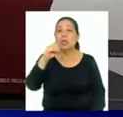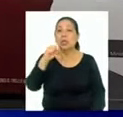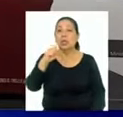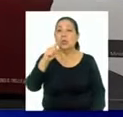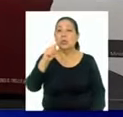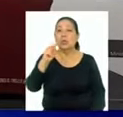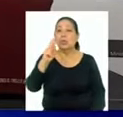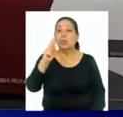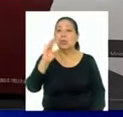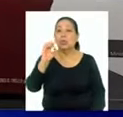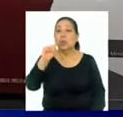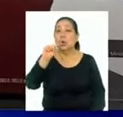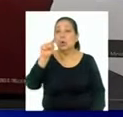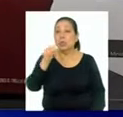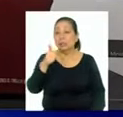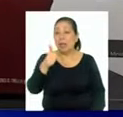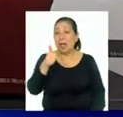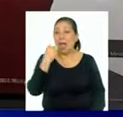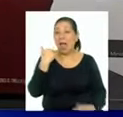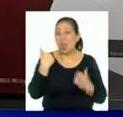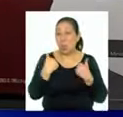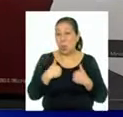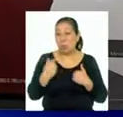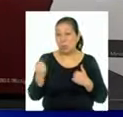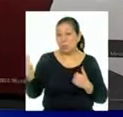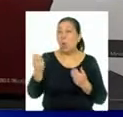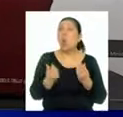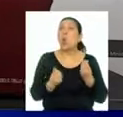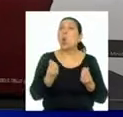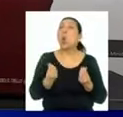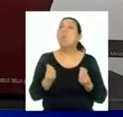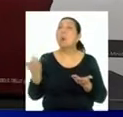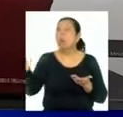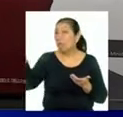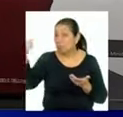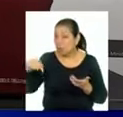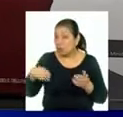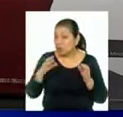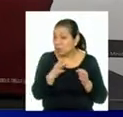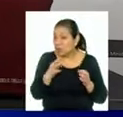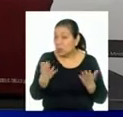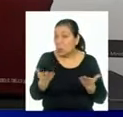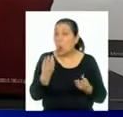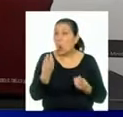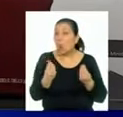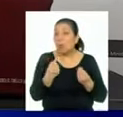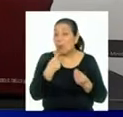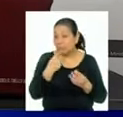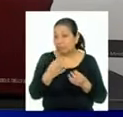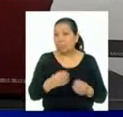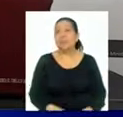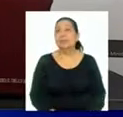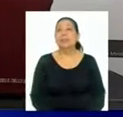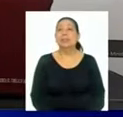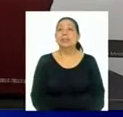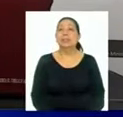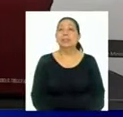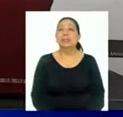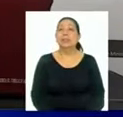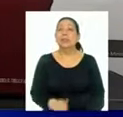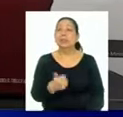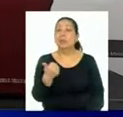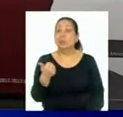podido, si nos puede dar detalles de cómo se están quedando esas extradiciones importantes? Y, ministro Eliche, rápidamente,